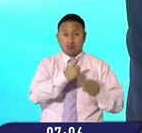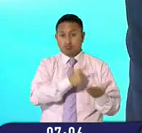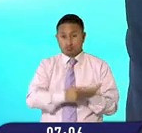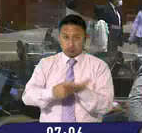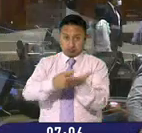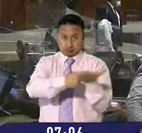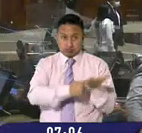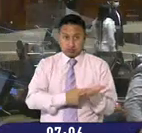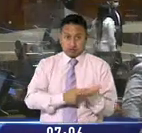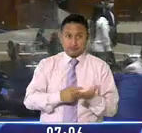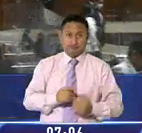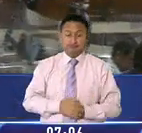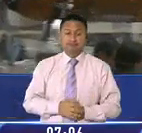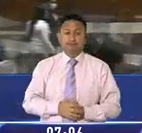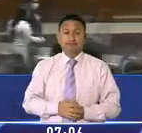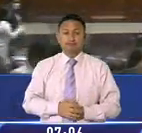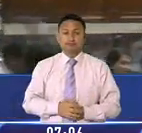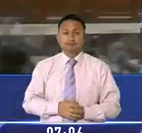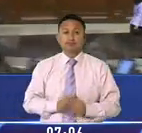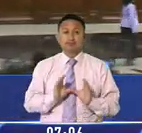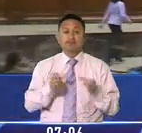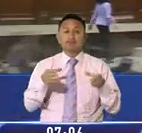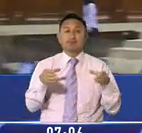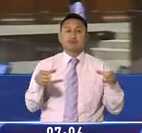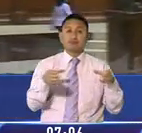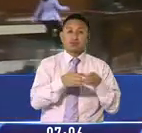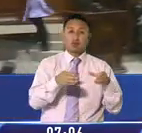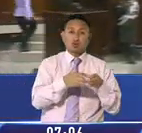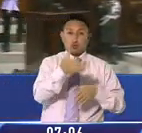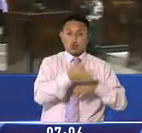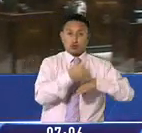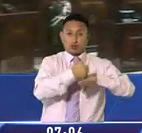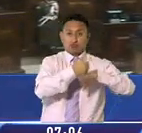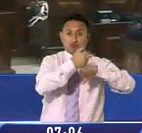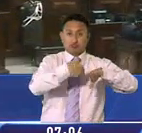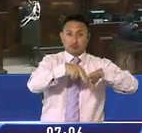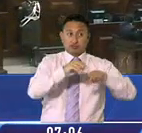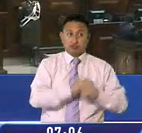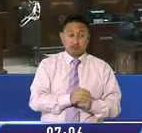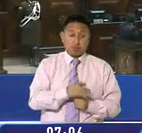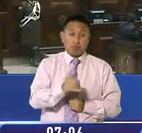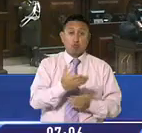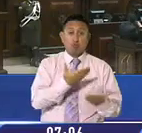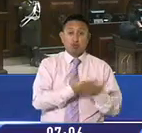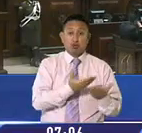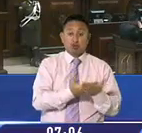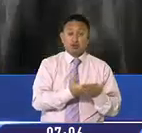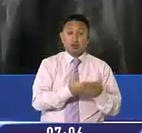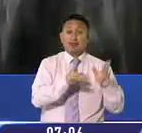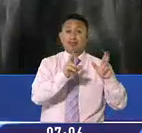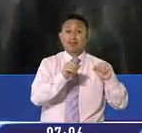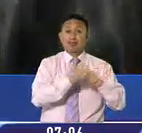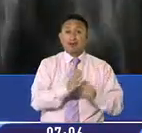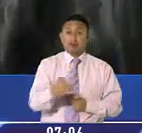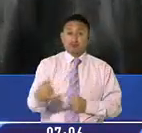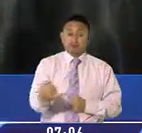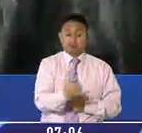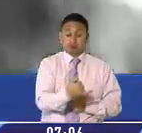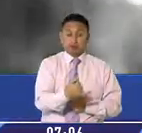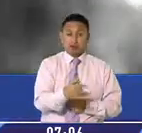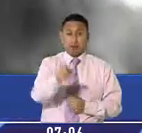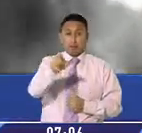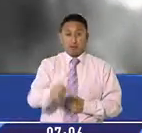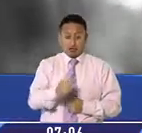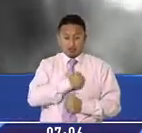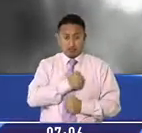La Comisión de Justicia de la Asamblea Nacional propone que en casos de violación la víctima pueda abortar hasta las 28